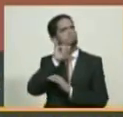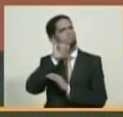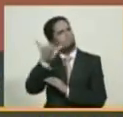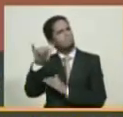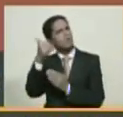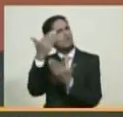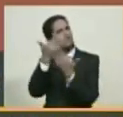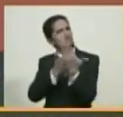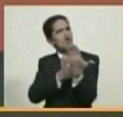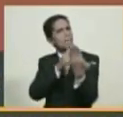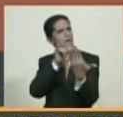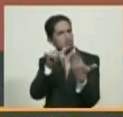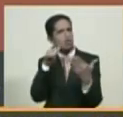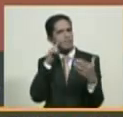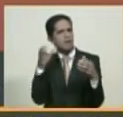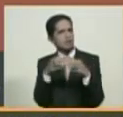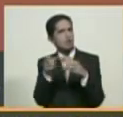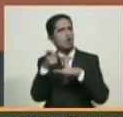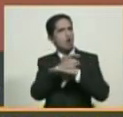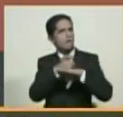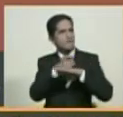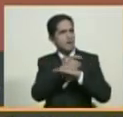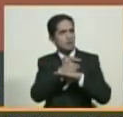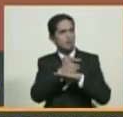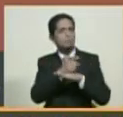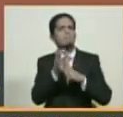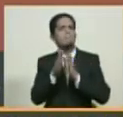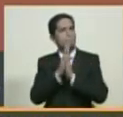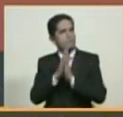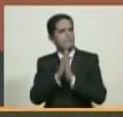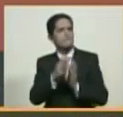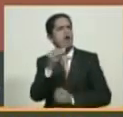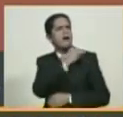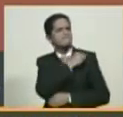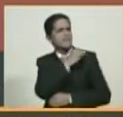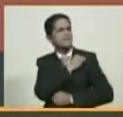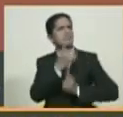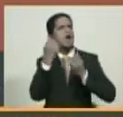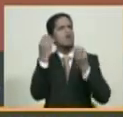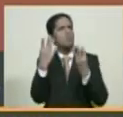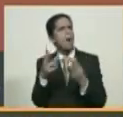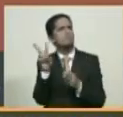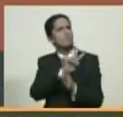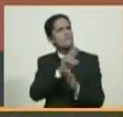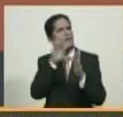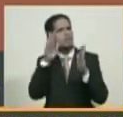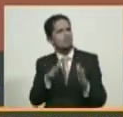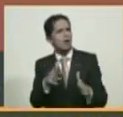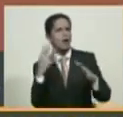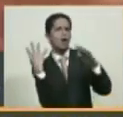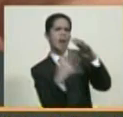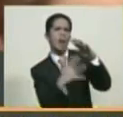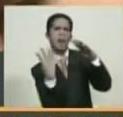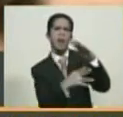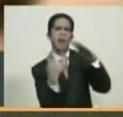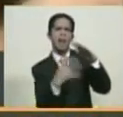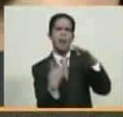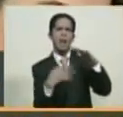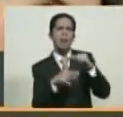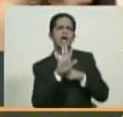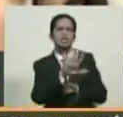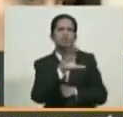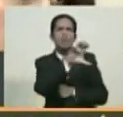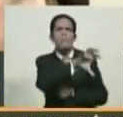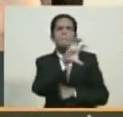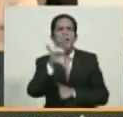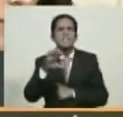gobiernos del Grupo de Lima para que entreguen las cifras oficiales de venezolanos que ellos dicen estar en suelo de sus países.